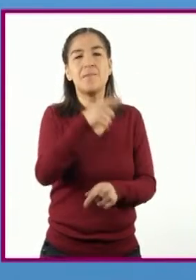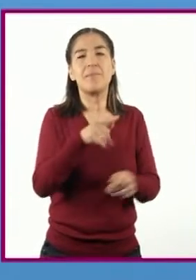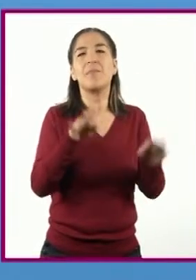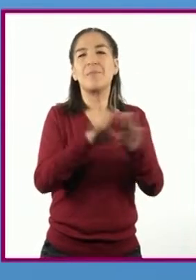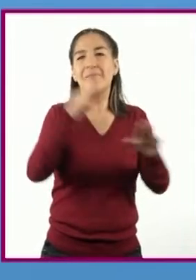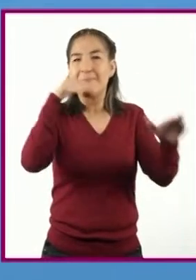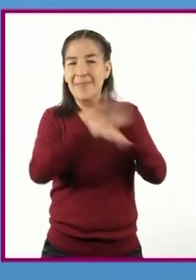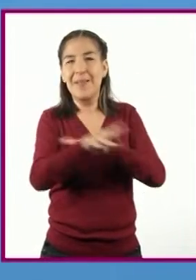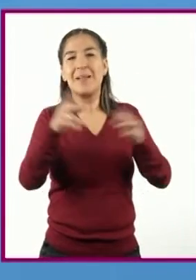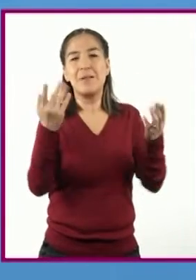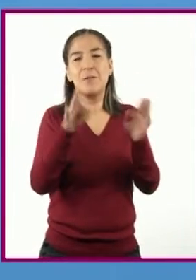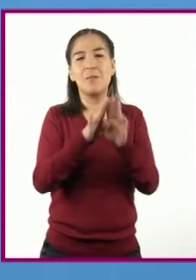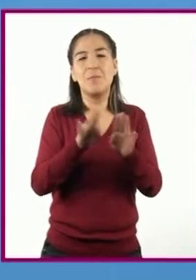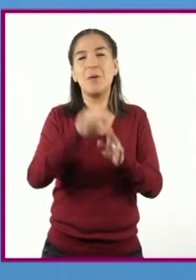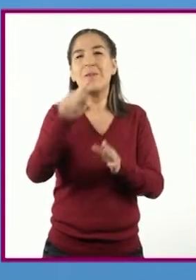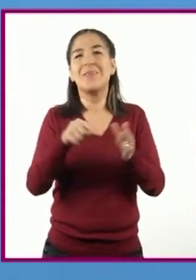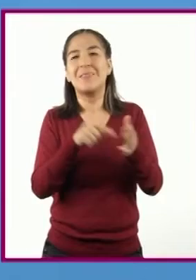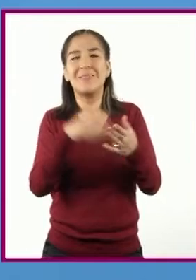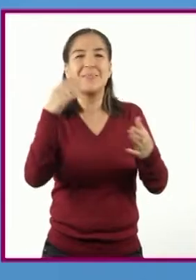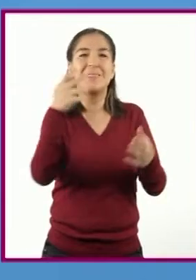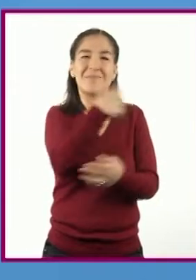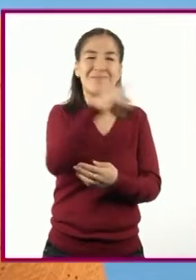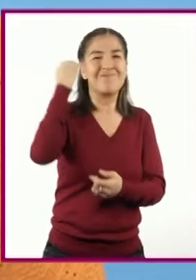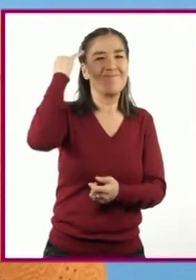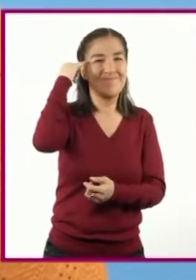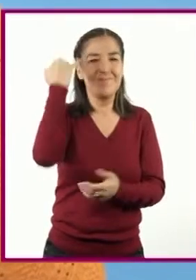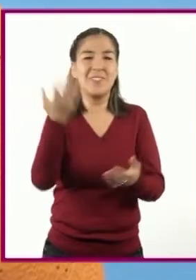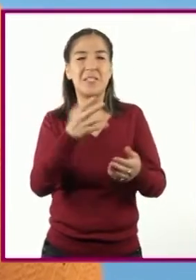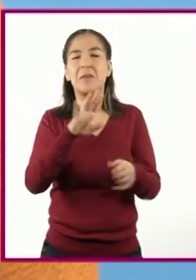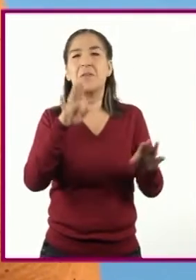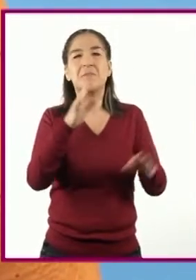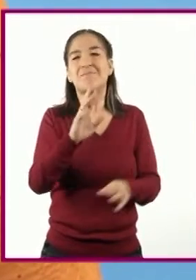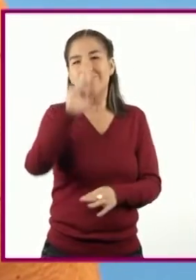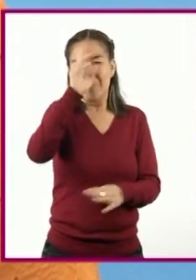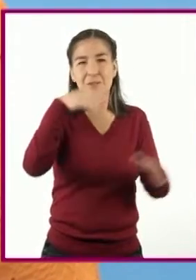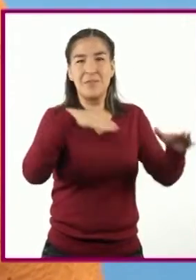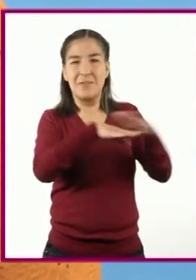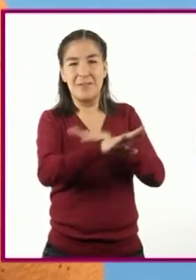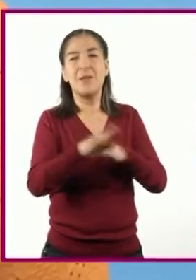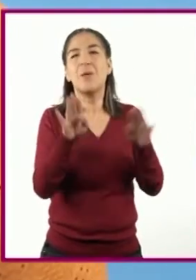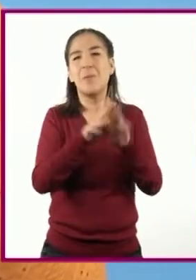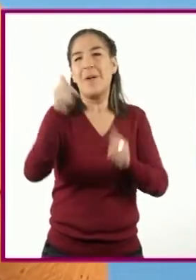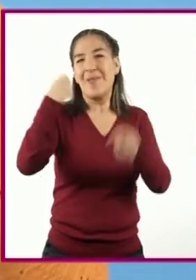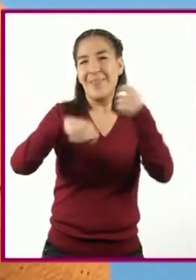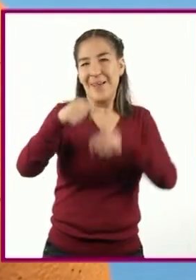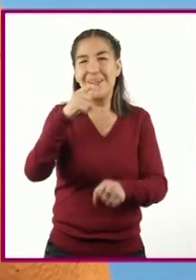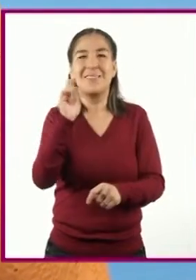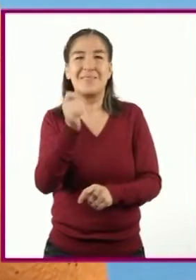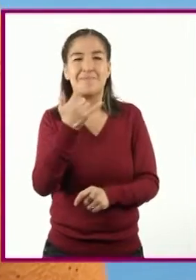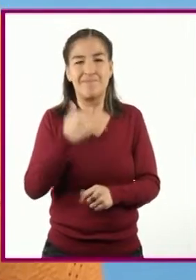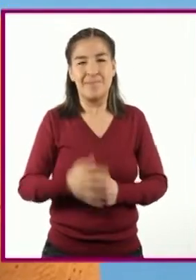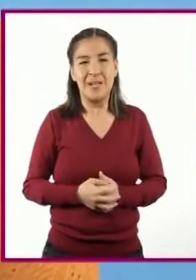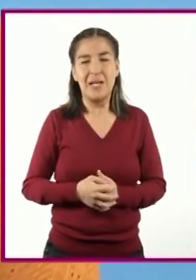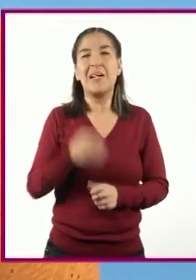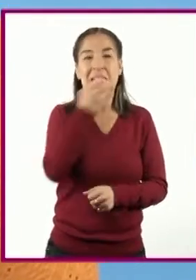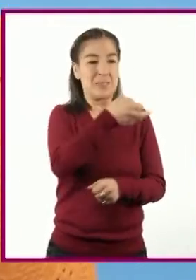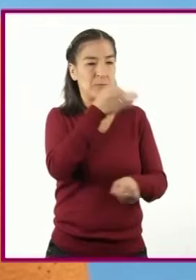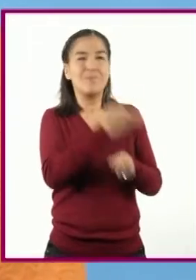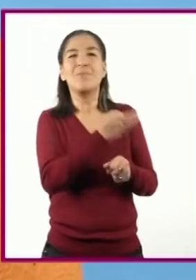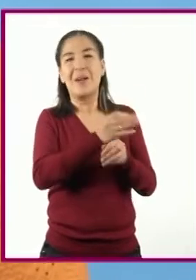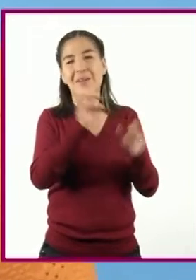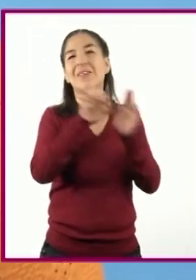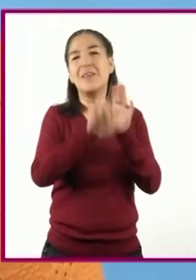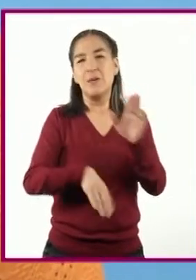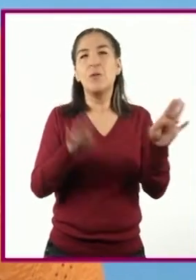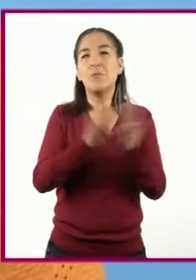centro comercial solo por sus rasgos indígenas. Sin duda, ese caso es un claro ejemplo de